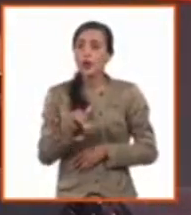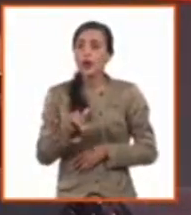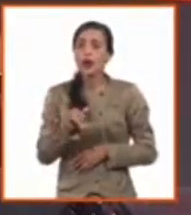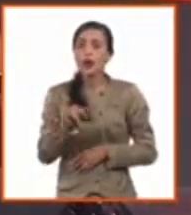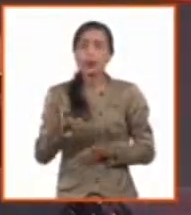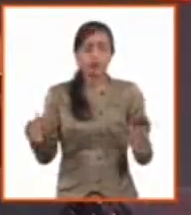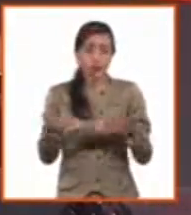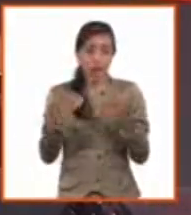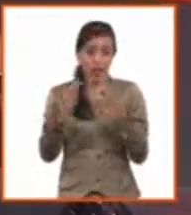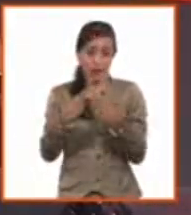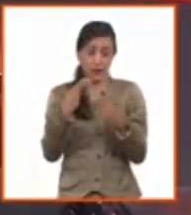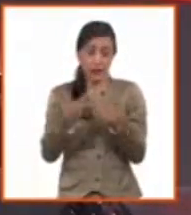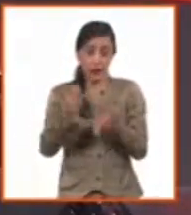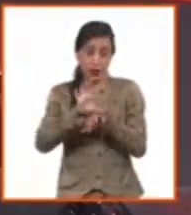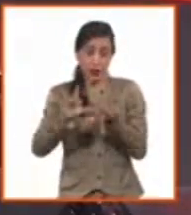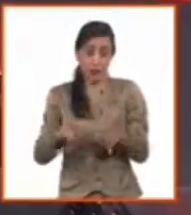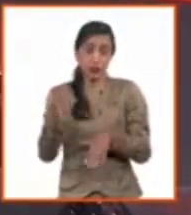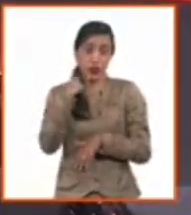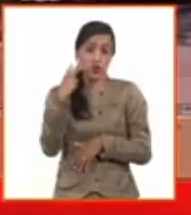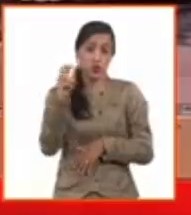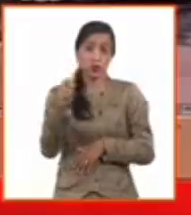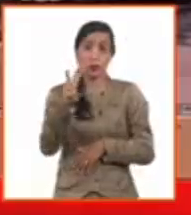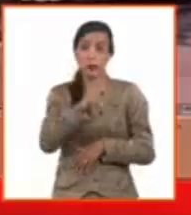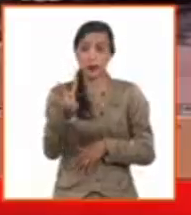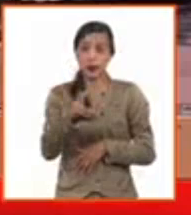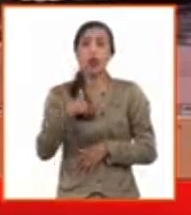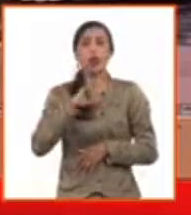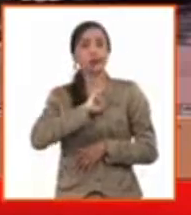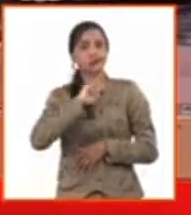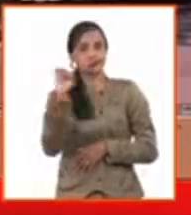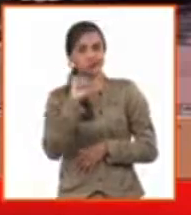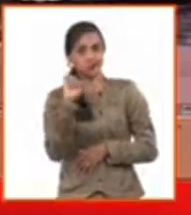recién concluido evento informática 2022